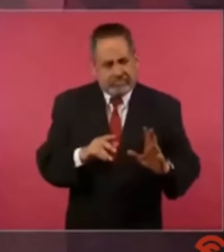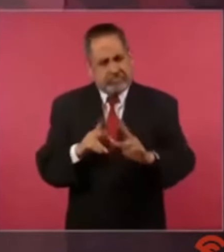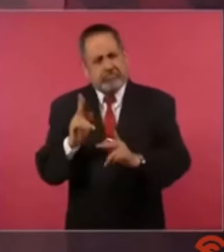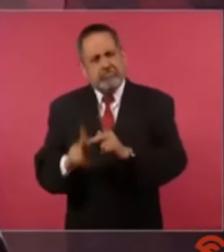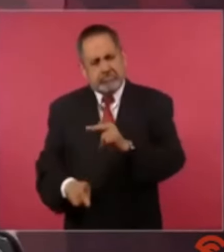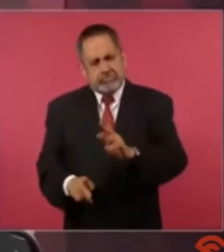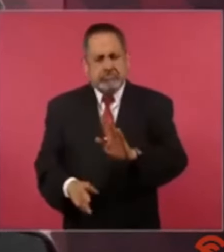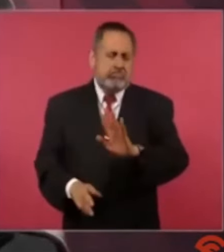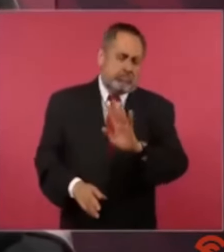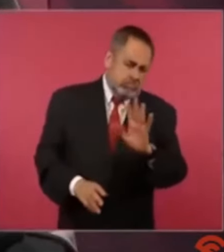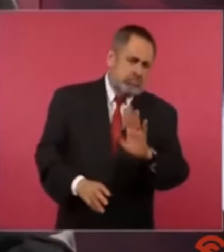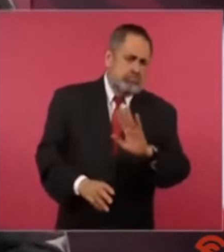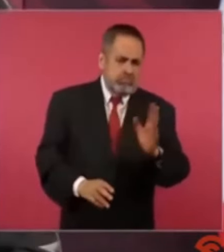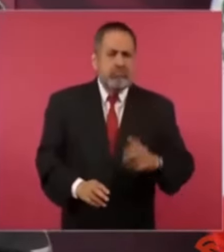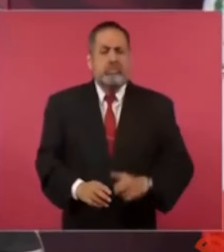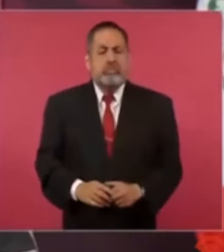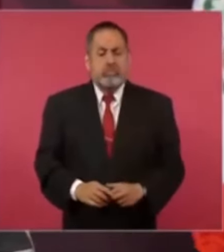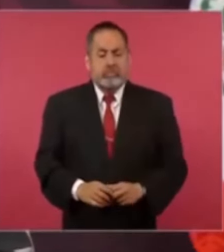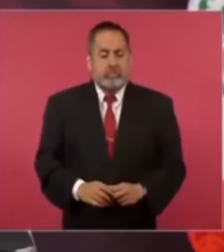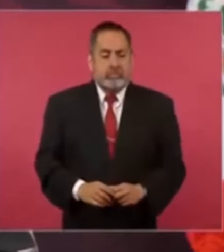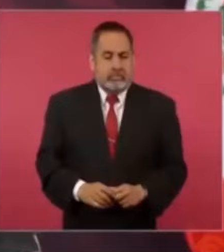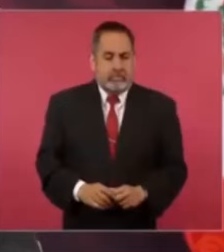con